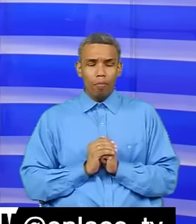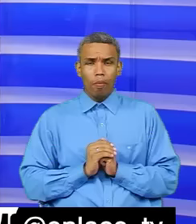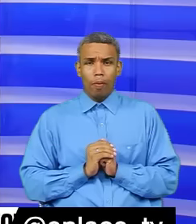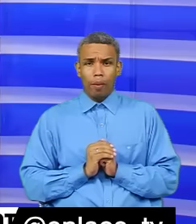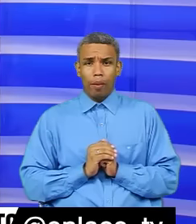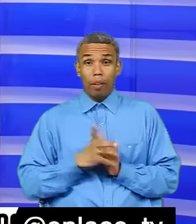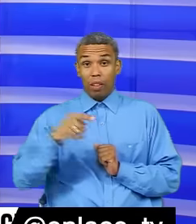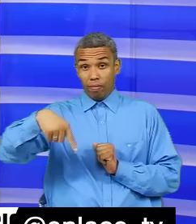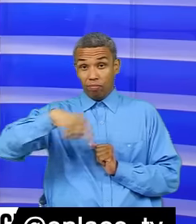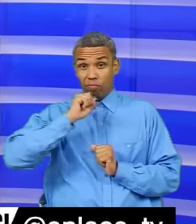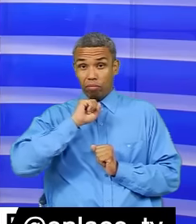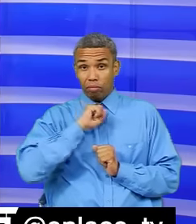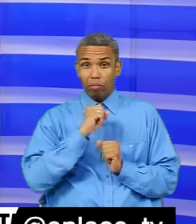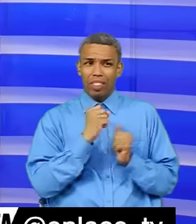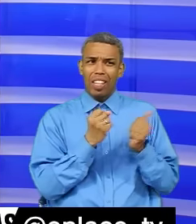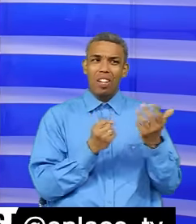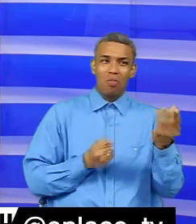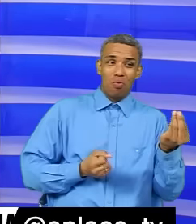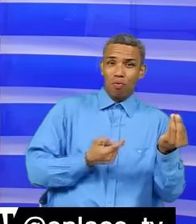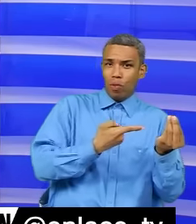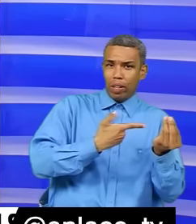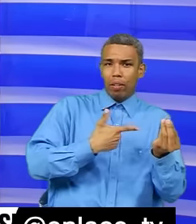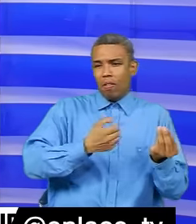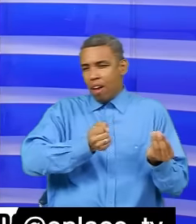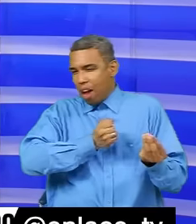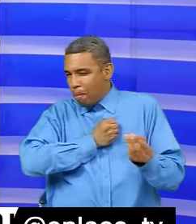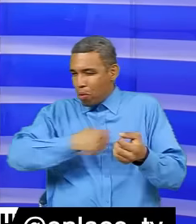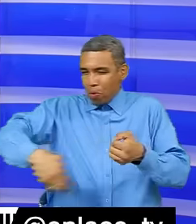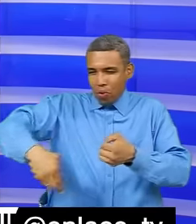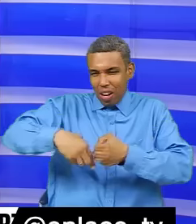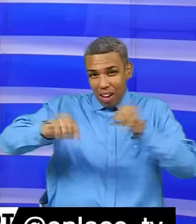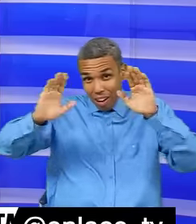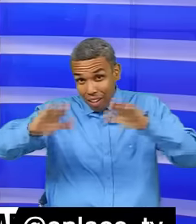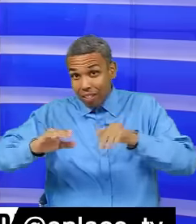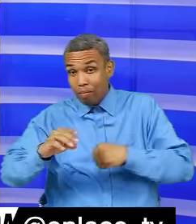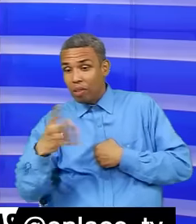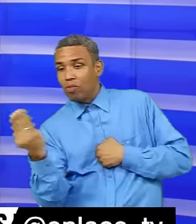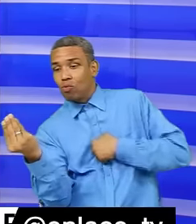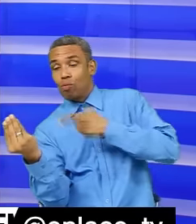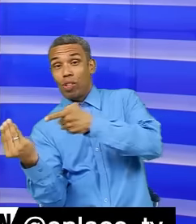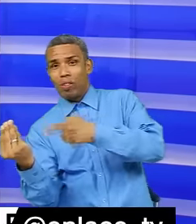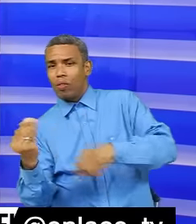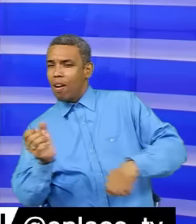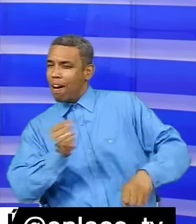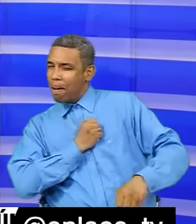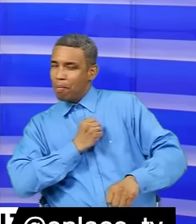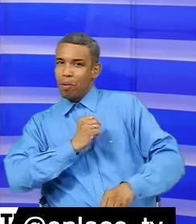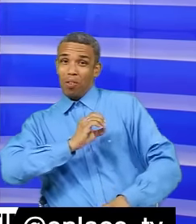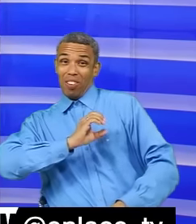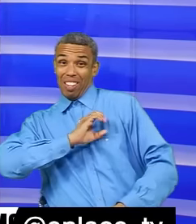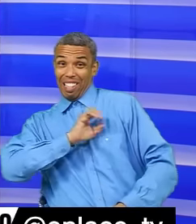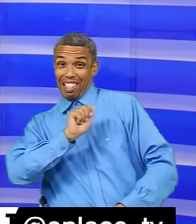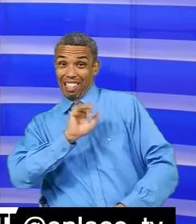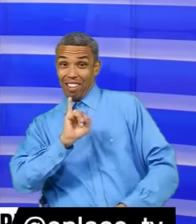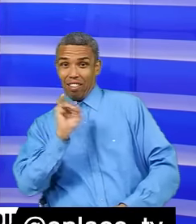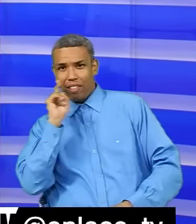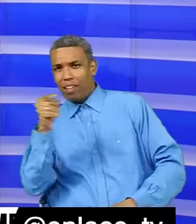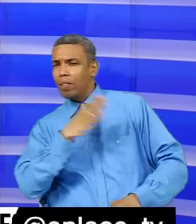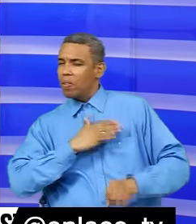Barranca Bermeja se unieron para adelantar acto de civismo en el Paseo del Estudiante. Por medio de una jornada de limpieza, recuperaron